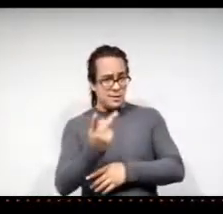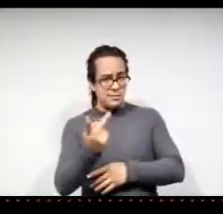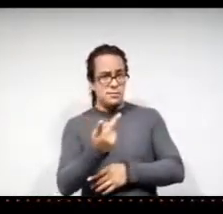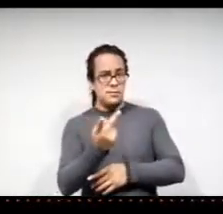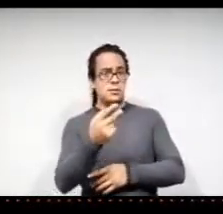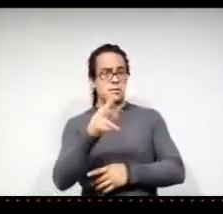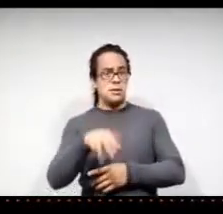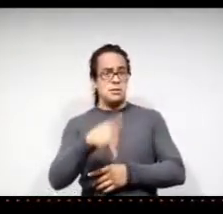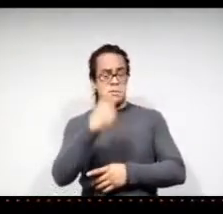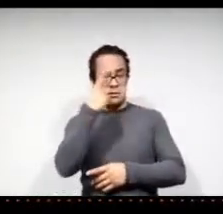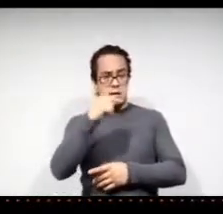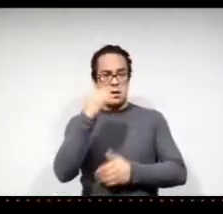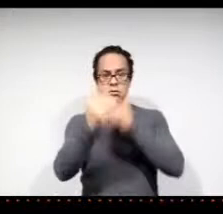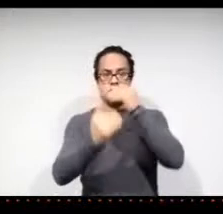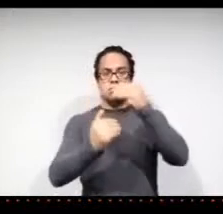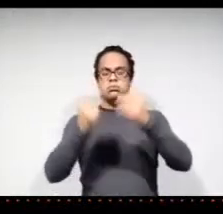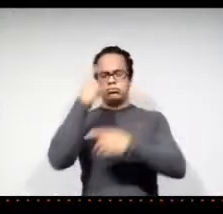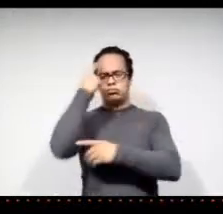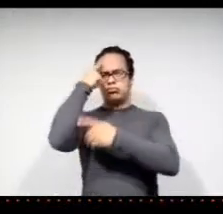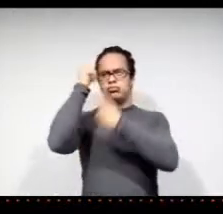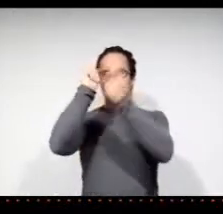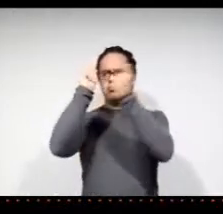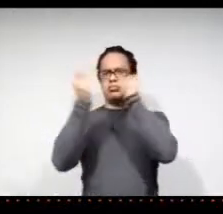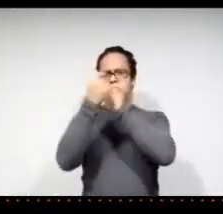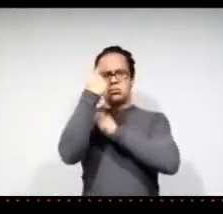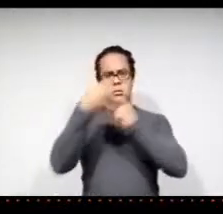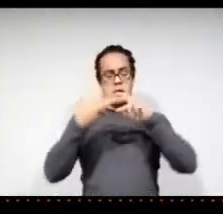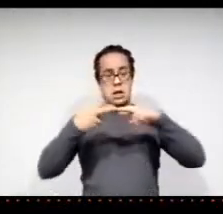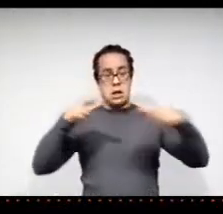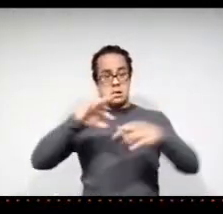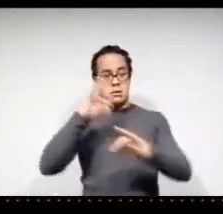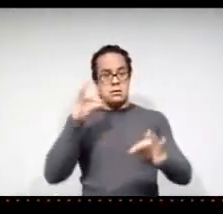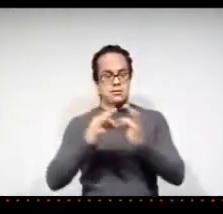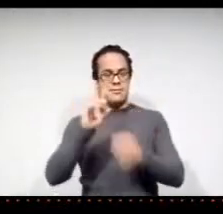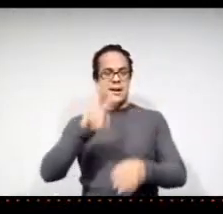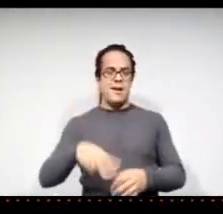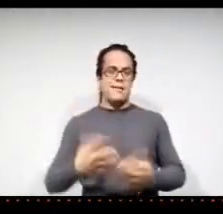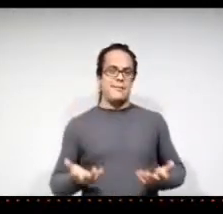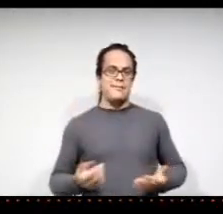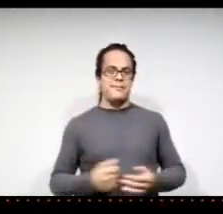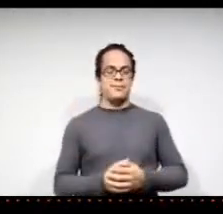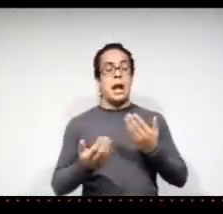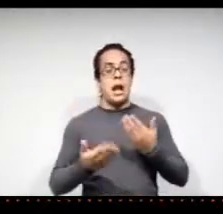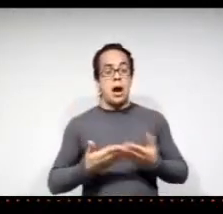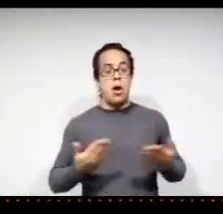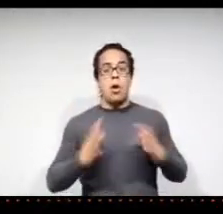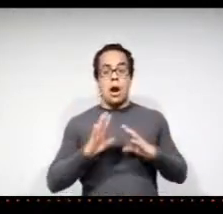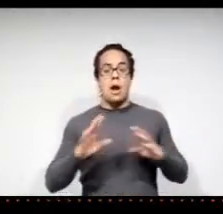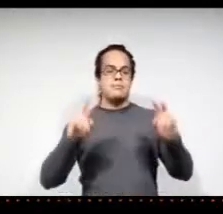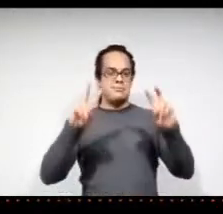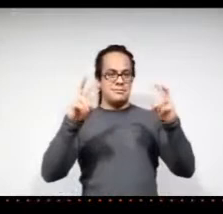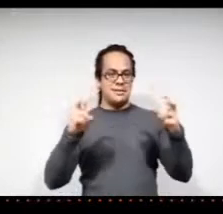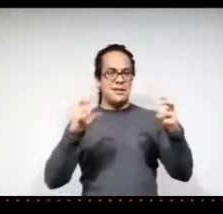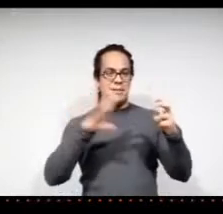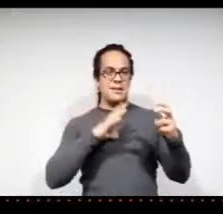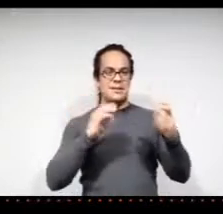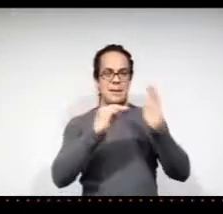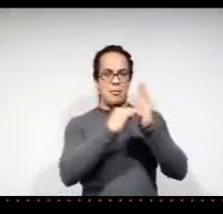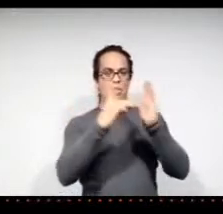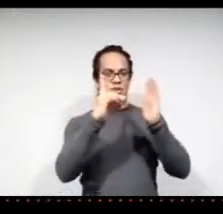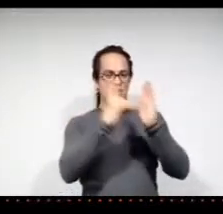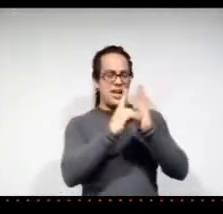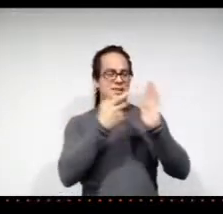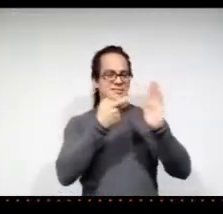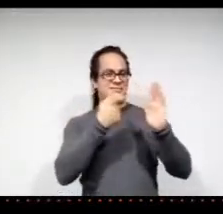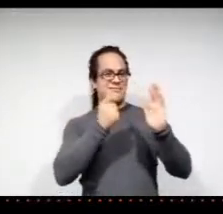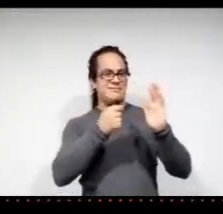chip en términos de la relación en cómo lo estamos planteando. Hoy se empieza a hablar de modalidades o de mecanismos de